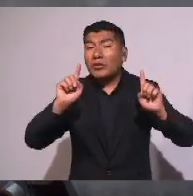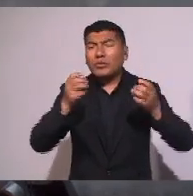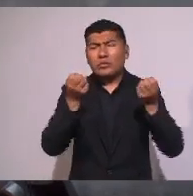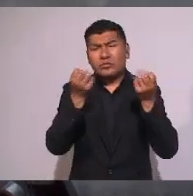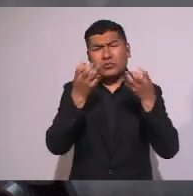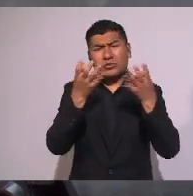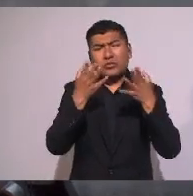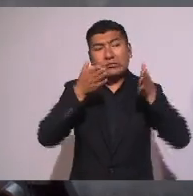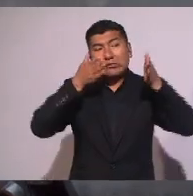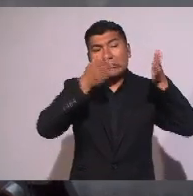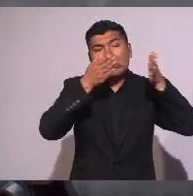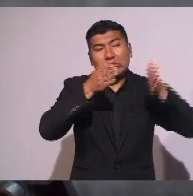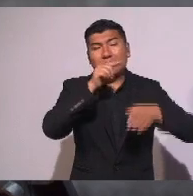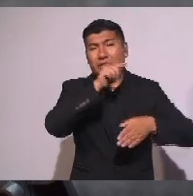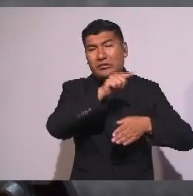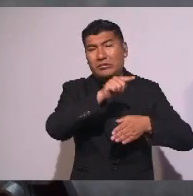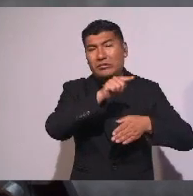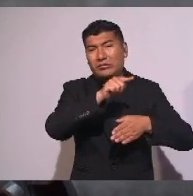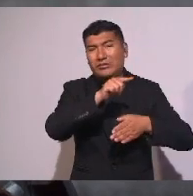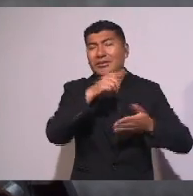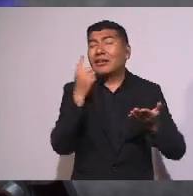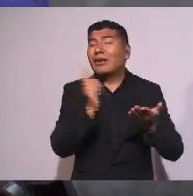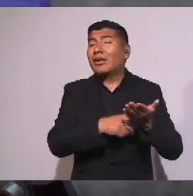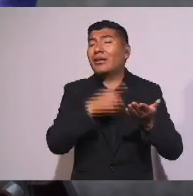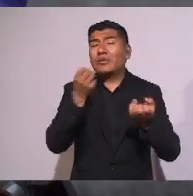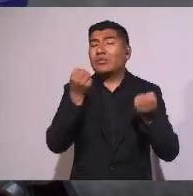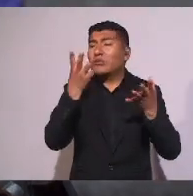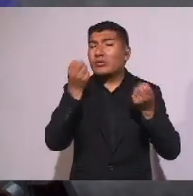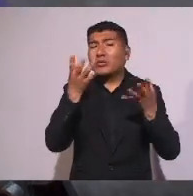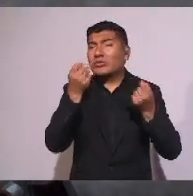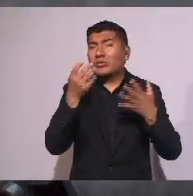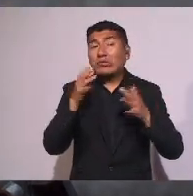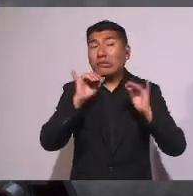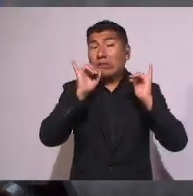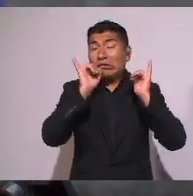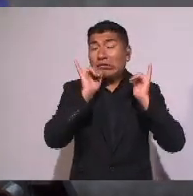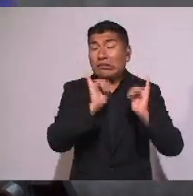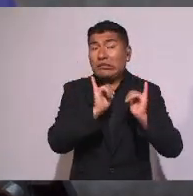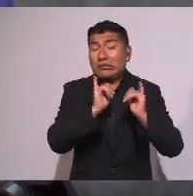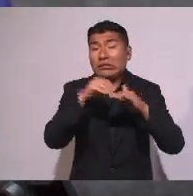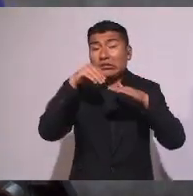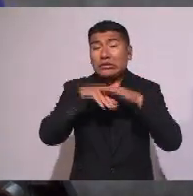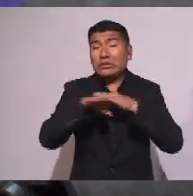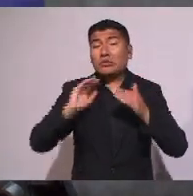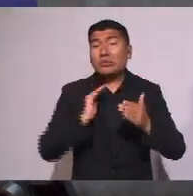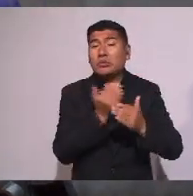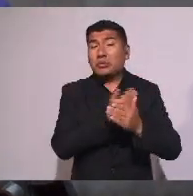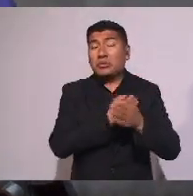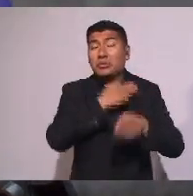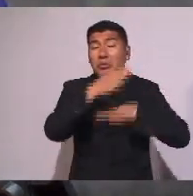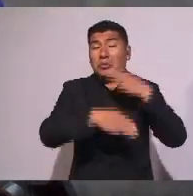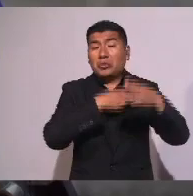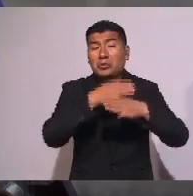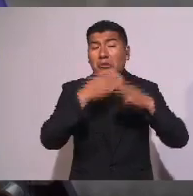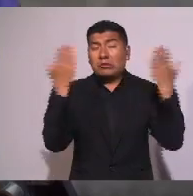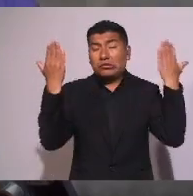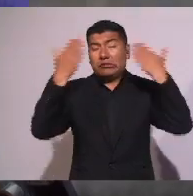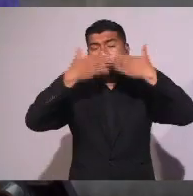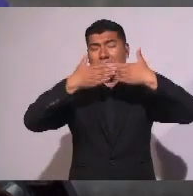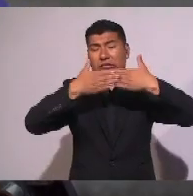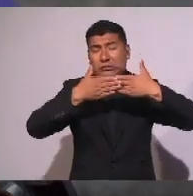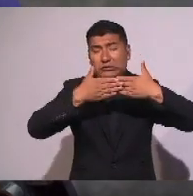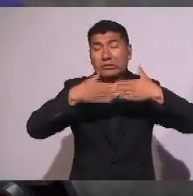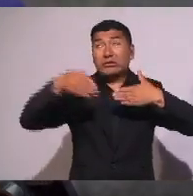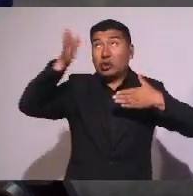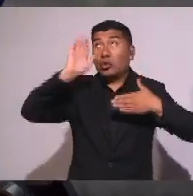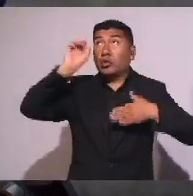exceso. A veces demasiado, nos quedamos dentro de nuestro mundo, encerrados. Y